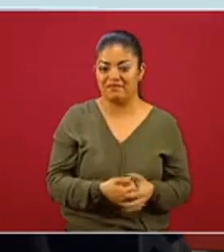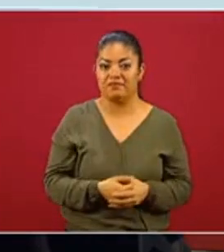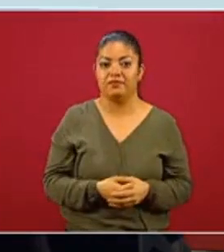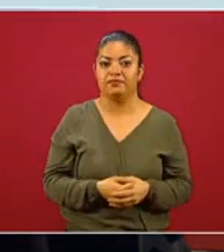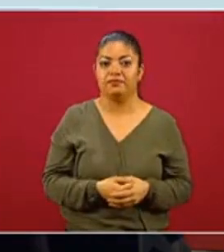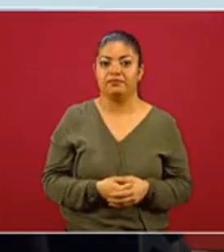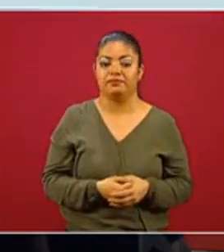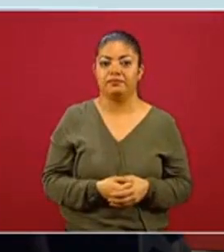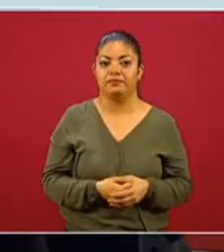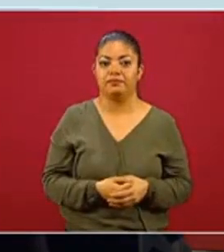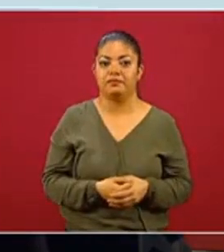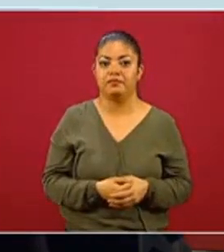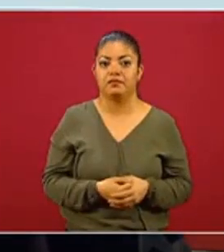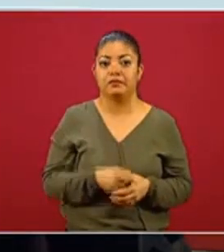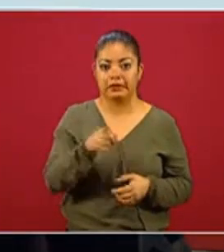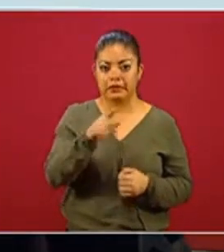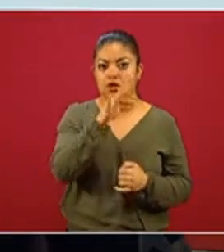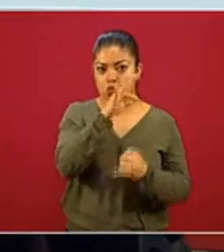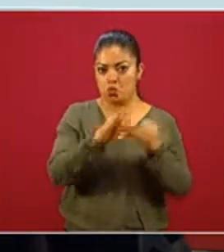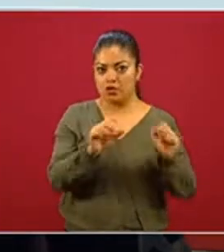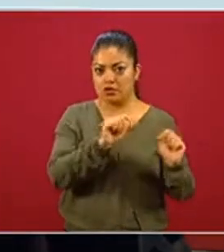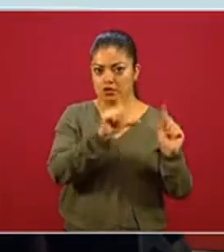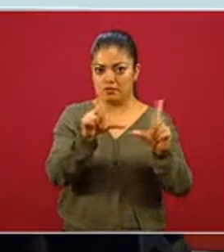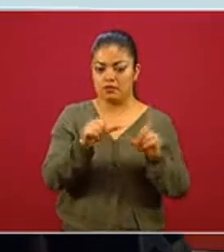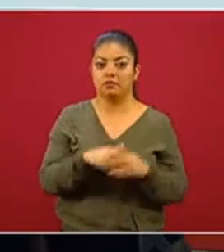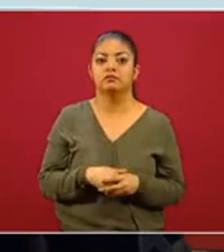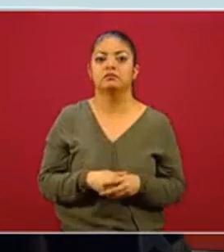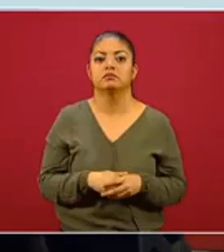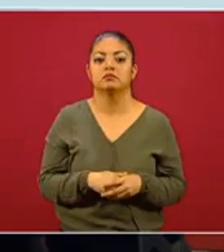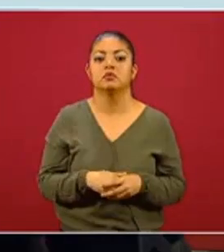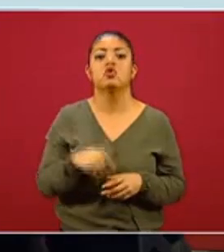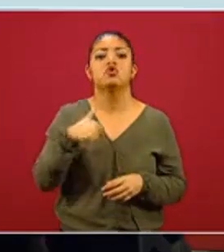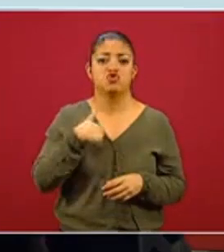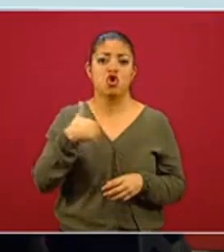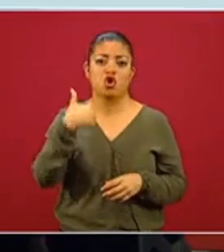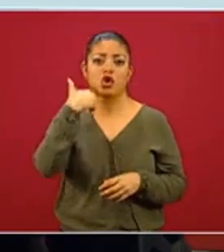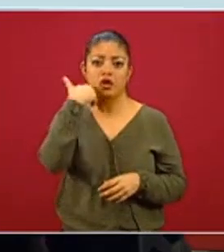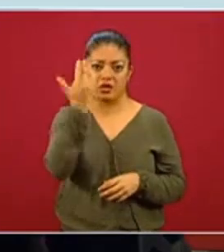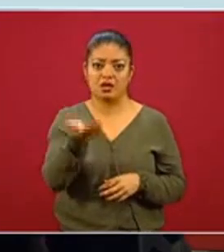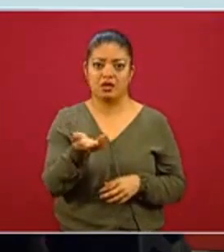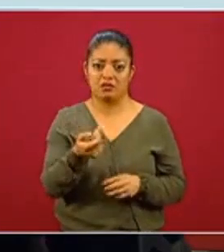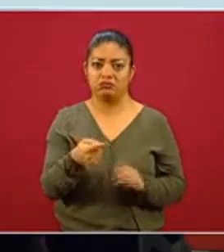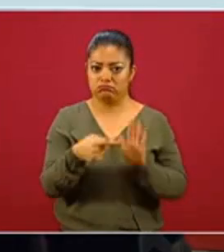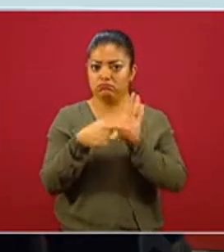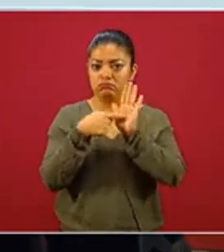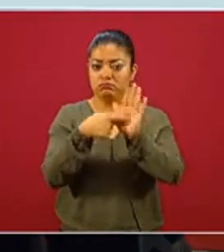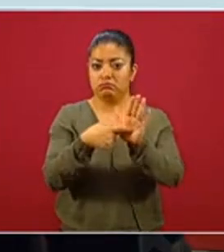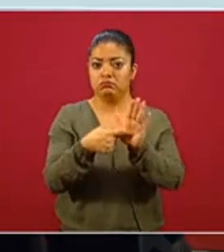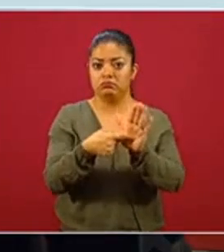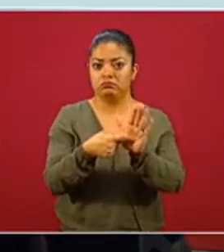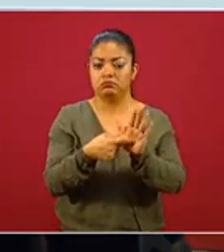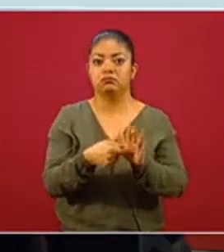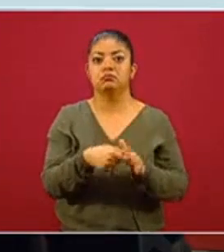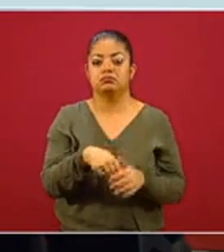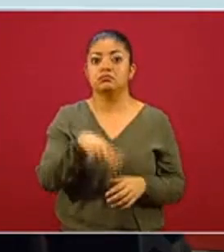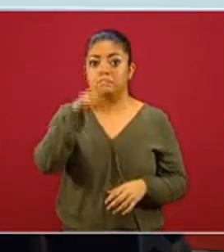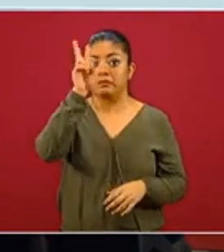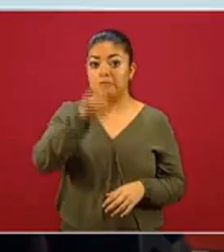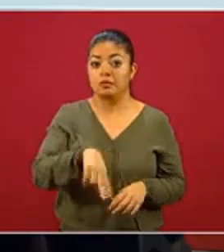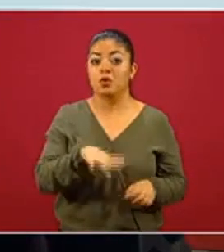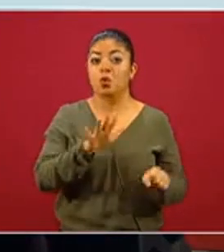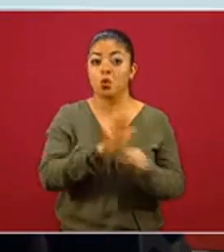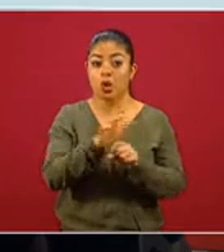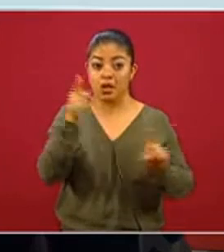Bien, esta es la última diapositiva y quisiera señalar que, si bien es cierto, el eje central es